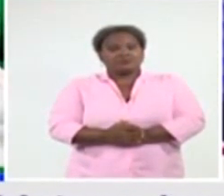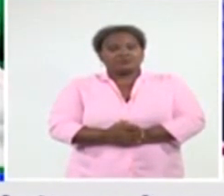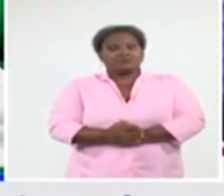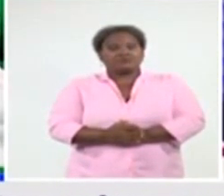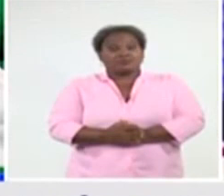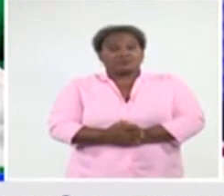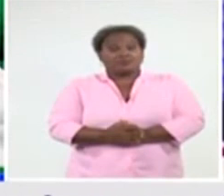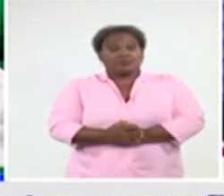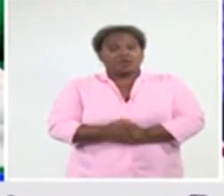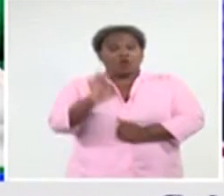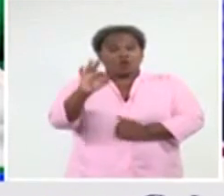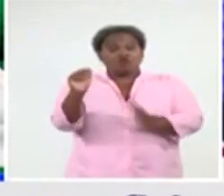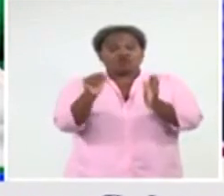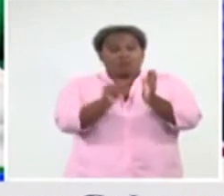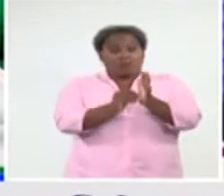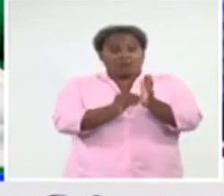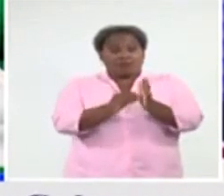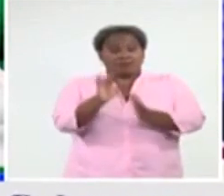estas